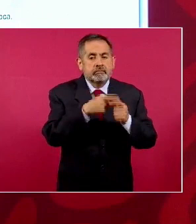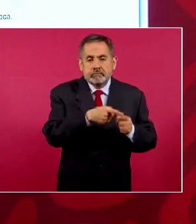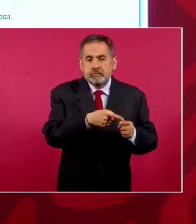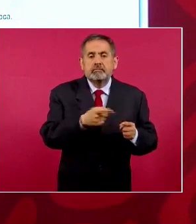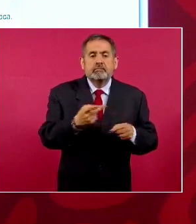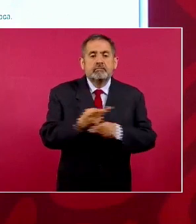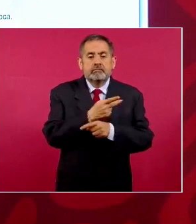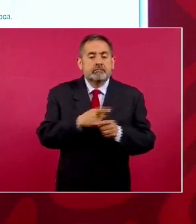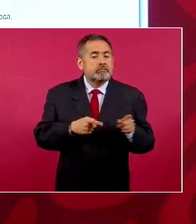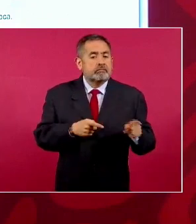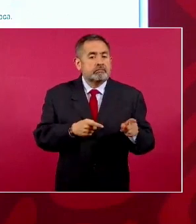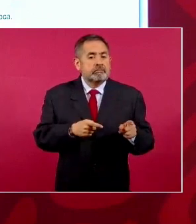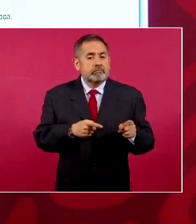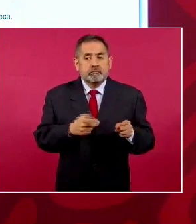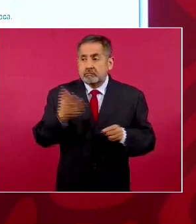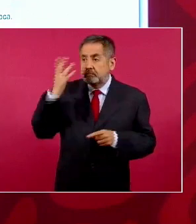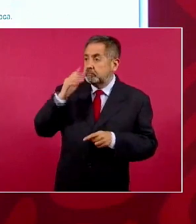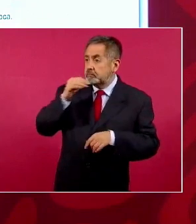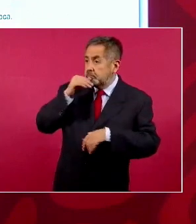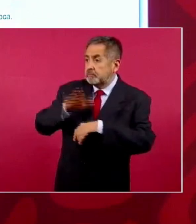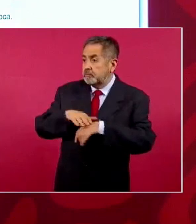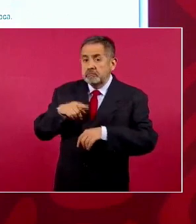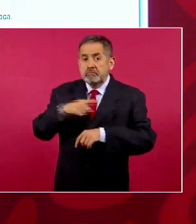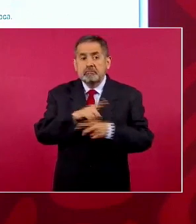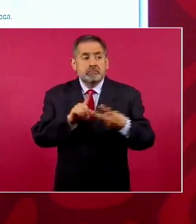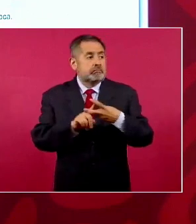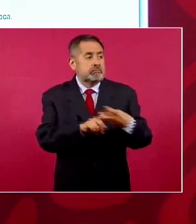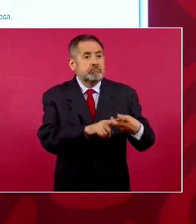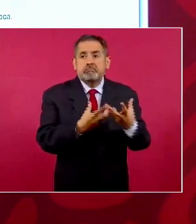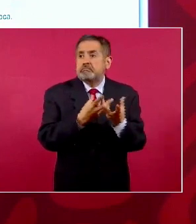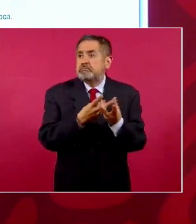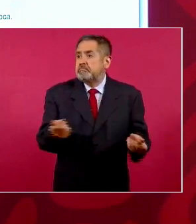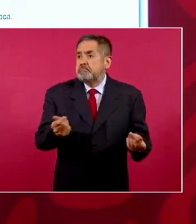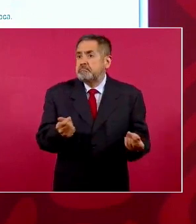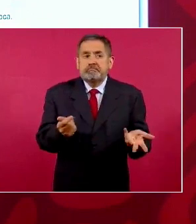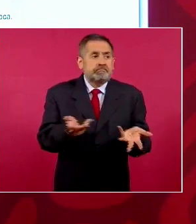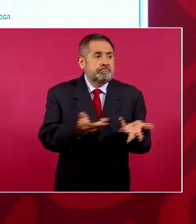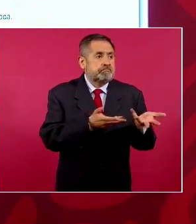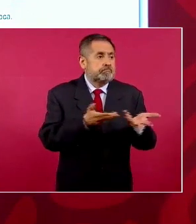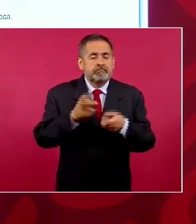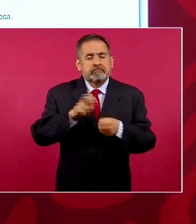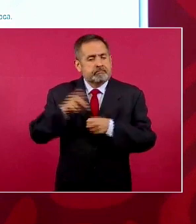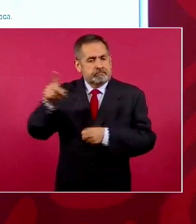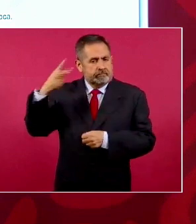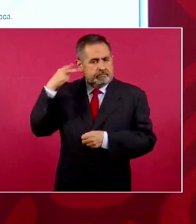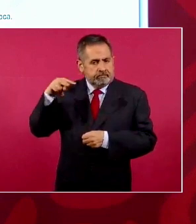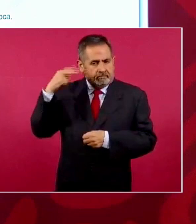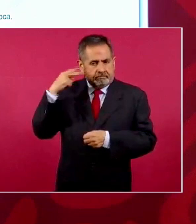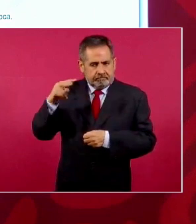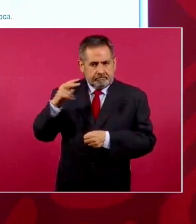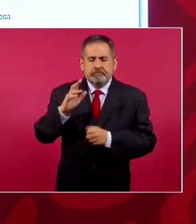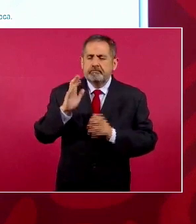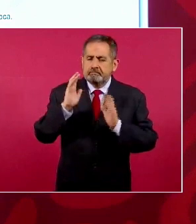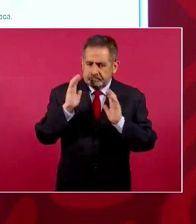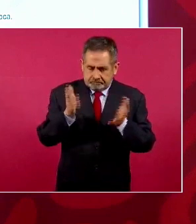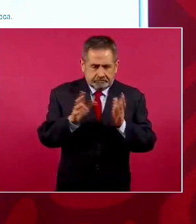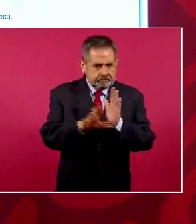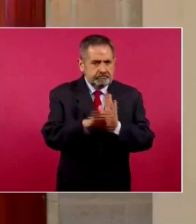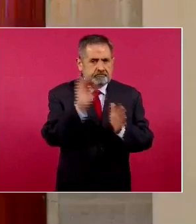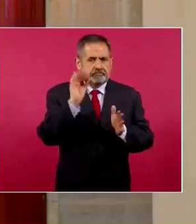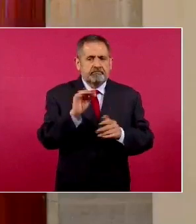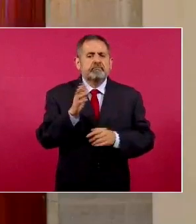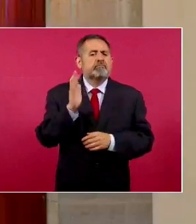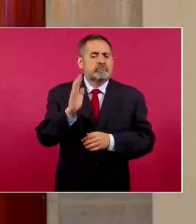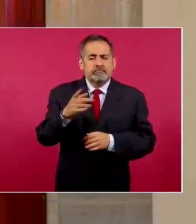había sido reportado como desaparecido en el estado de Veracruz. Se presentó